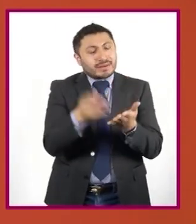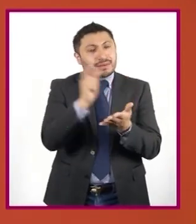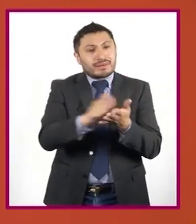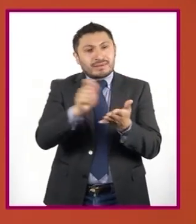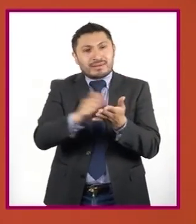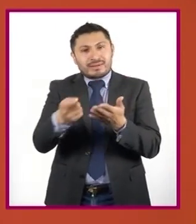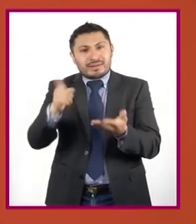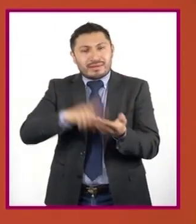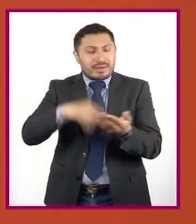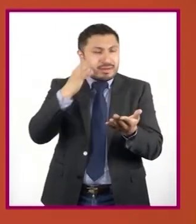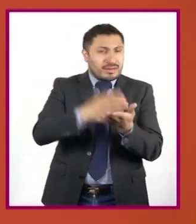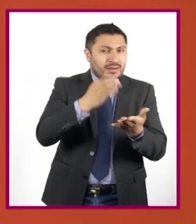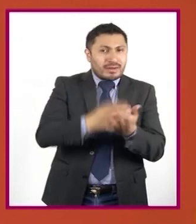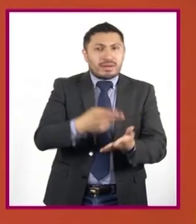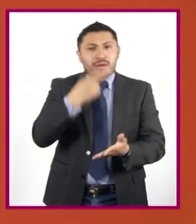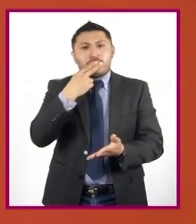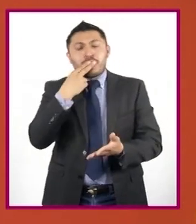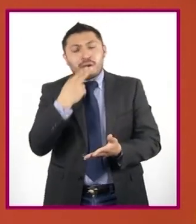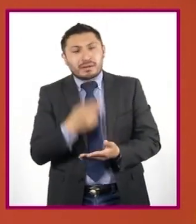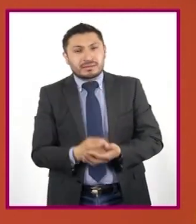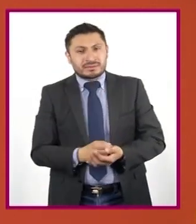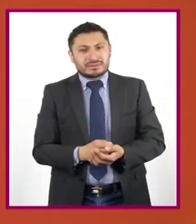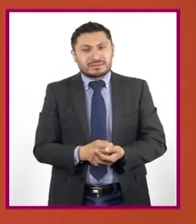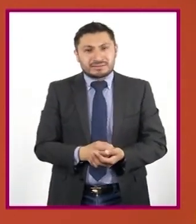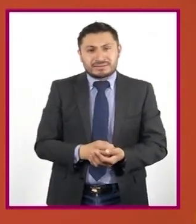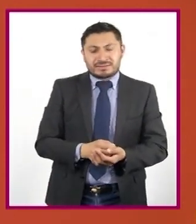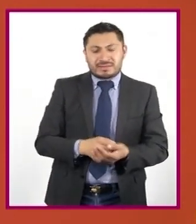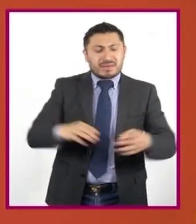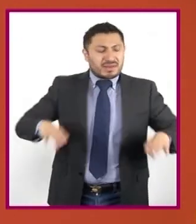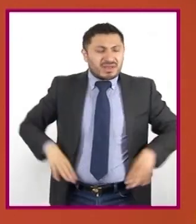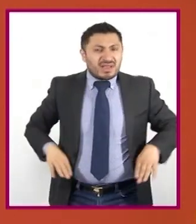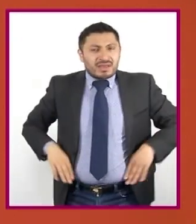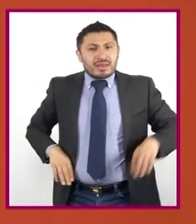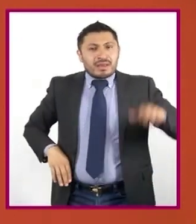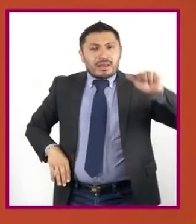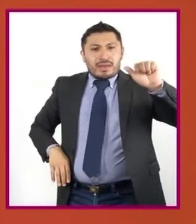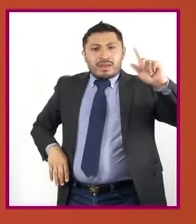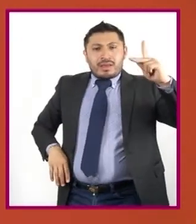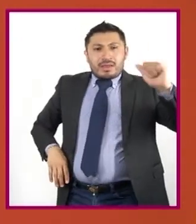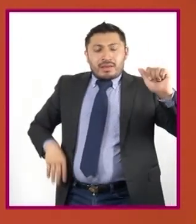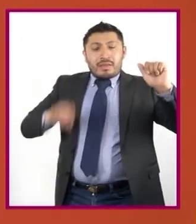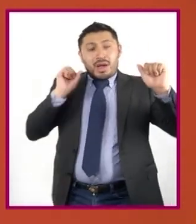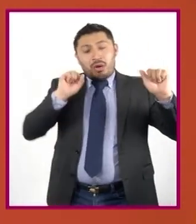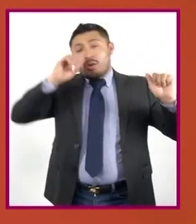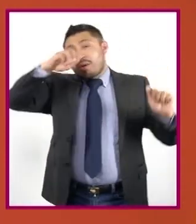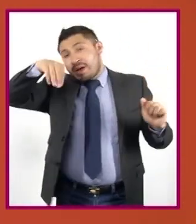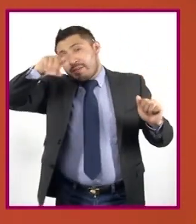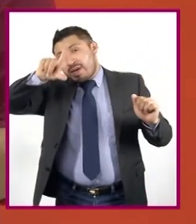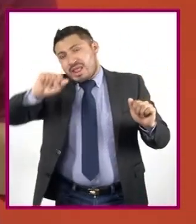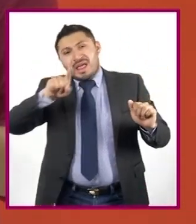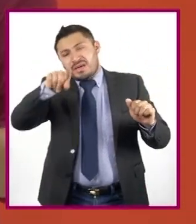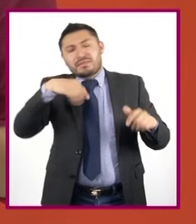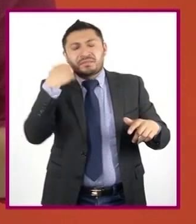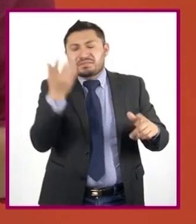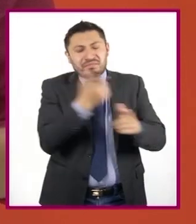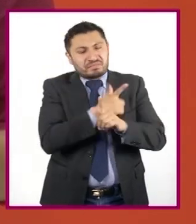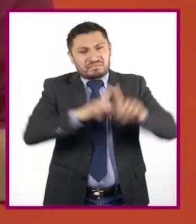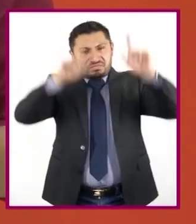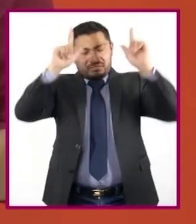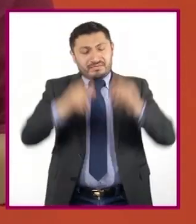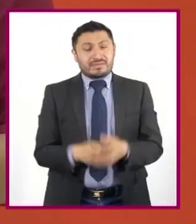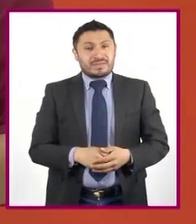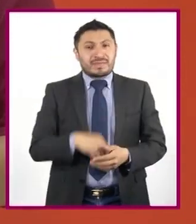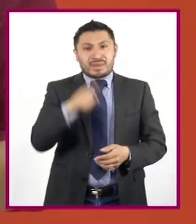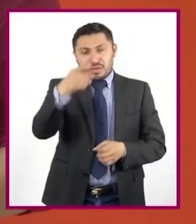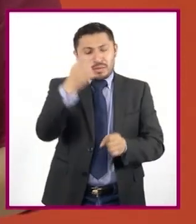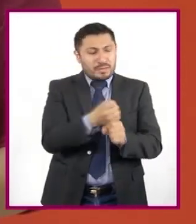anótenlas en su cuaderno usando uno de los estilos de citación que hemos analizado en esta sesión. Para poner en